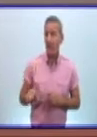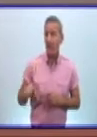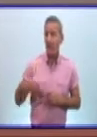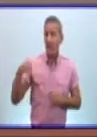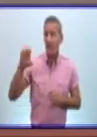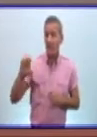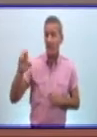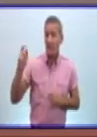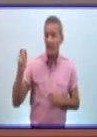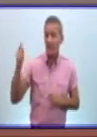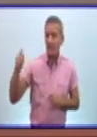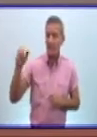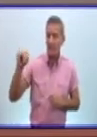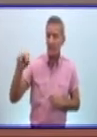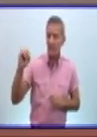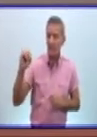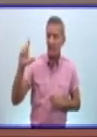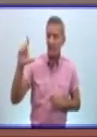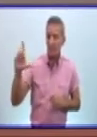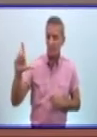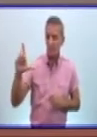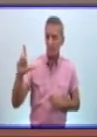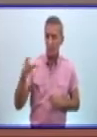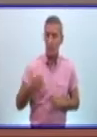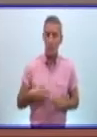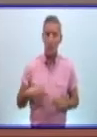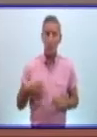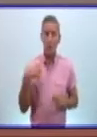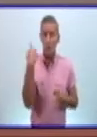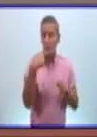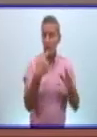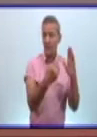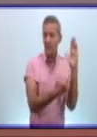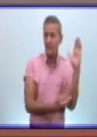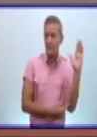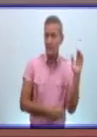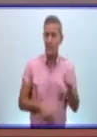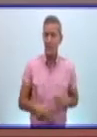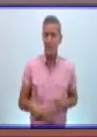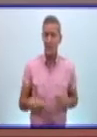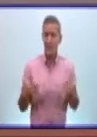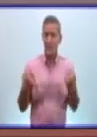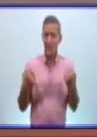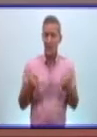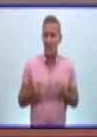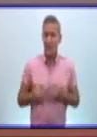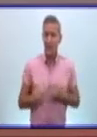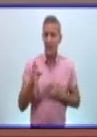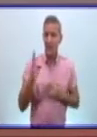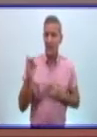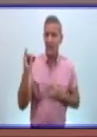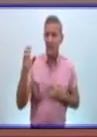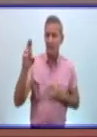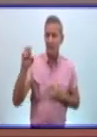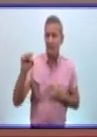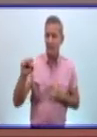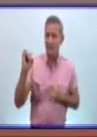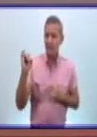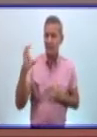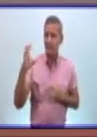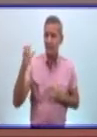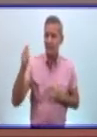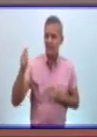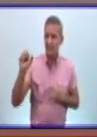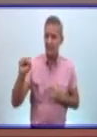las propiedades físicas que presentan cada una de estas sustancias. ¿Y a qué propiedades físicas me estoy refiriendo? Bueno, al